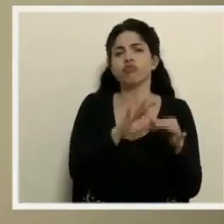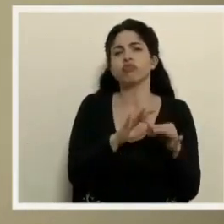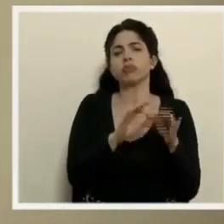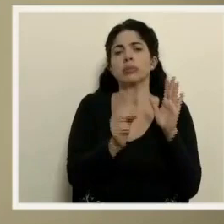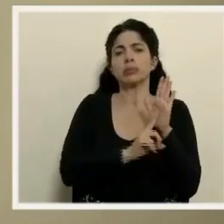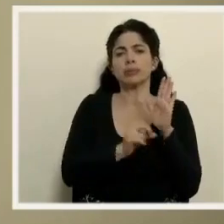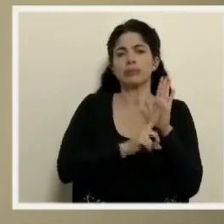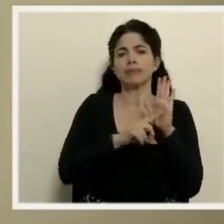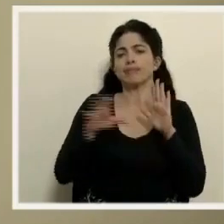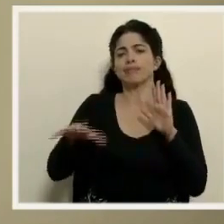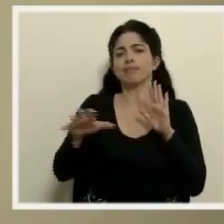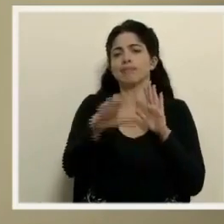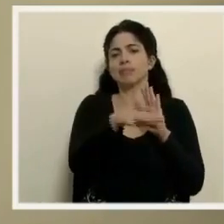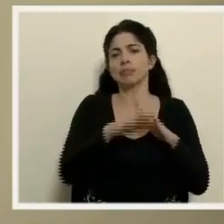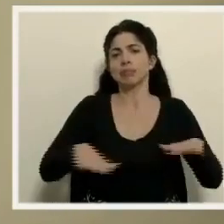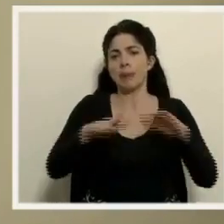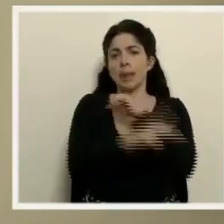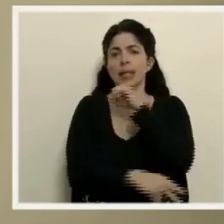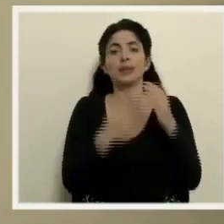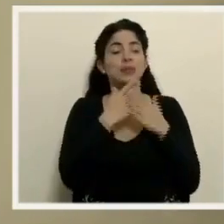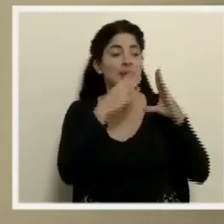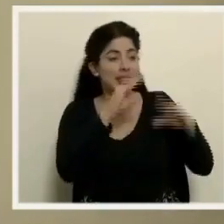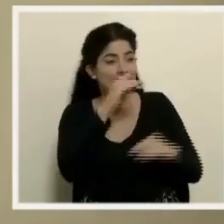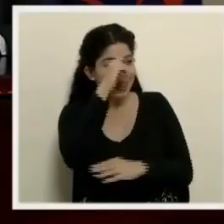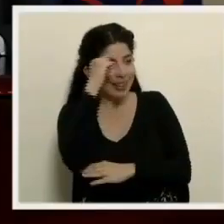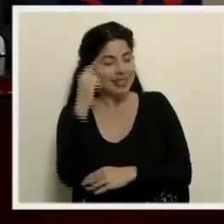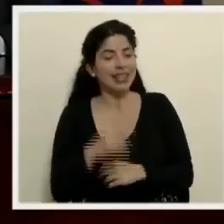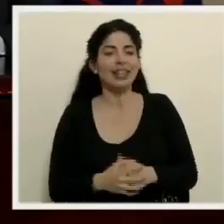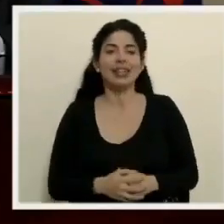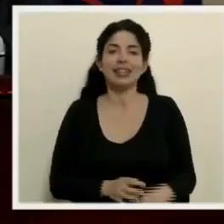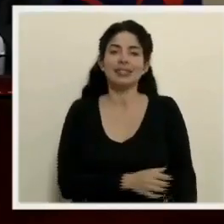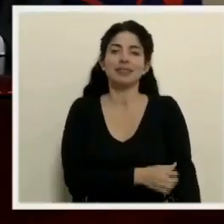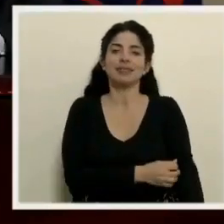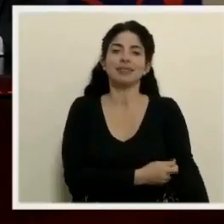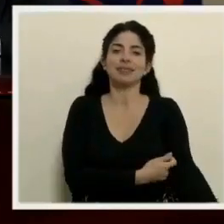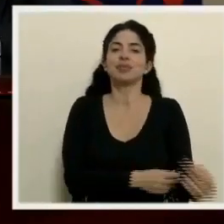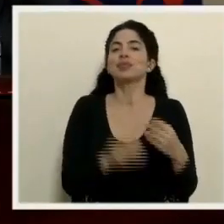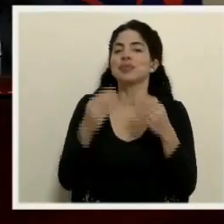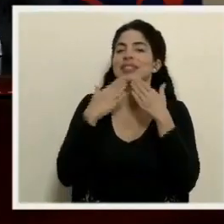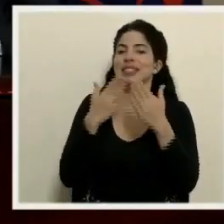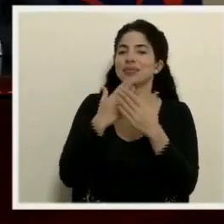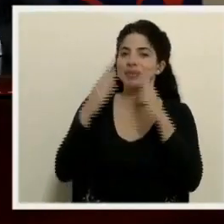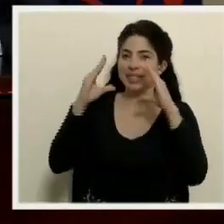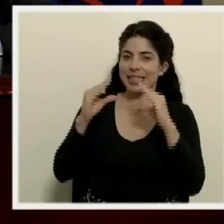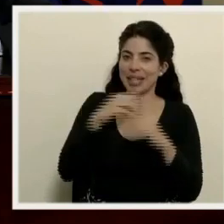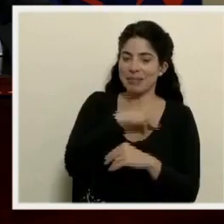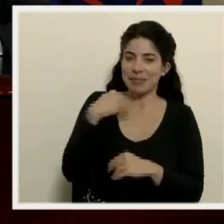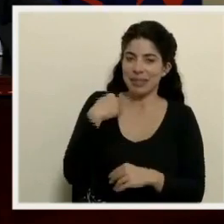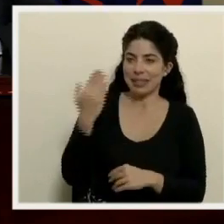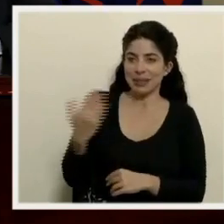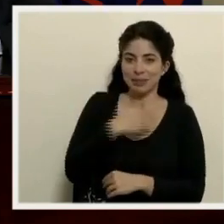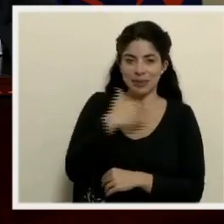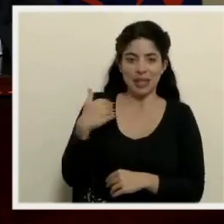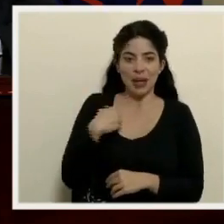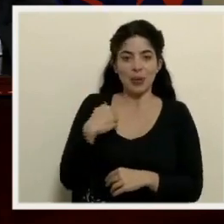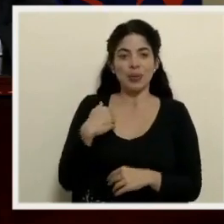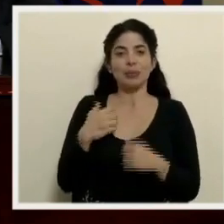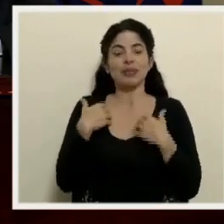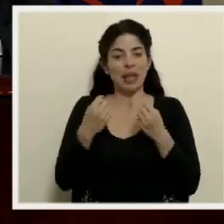alertas en los distintos cantones del país. Muy buenas tardes, don Alexander. Muchísimas gracias. Muy buenas tardes, señor Ministro de Salud,